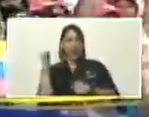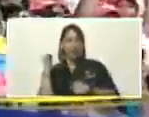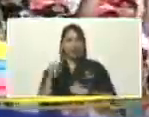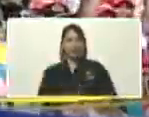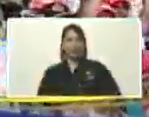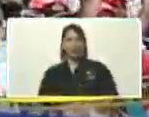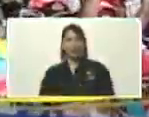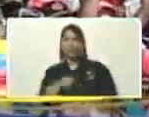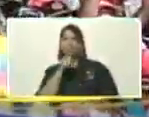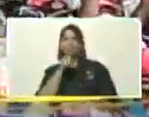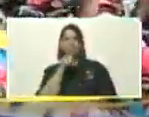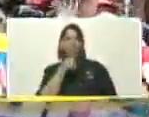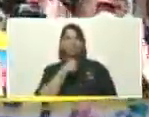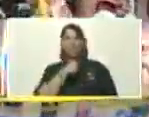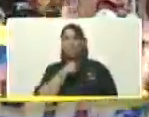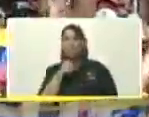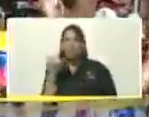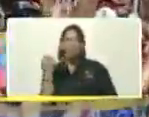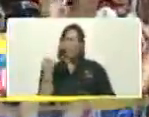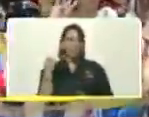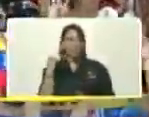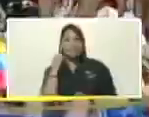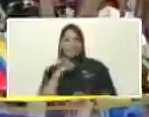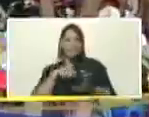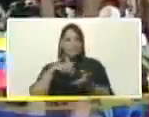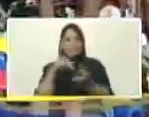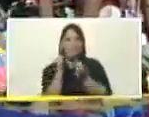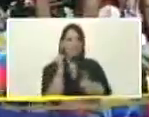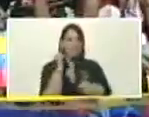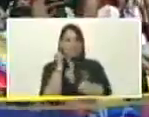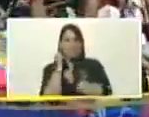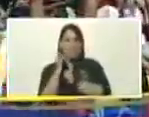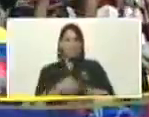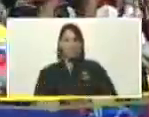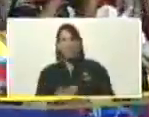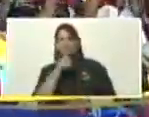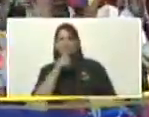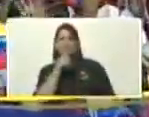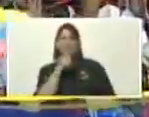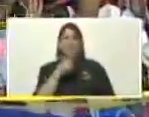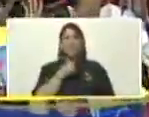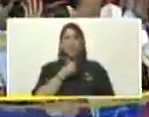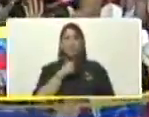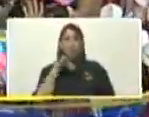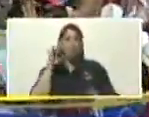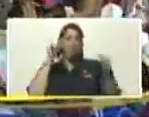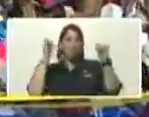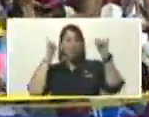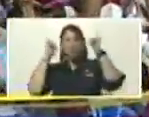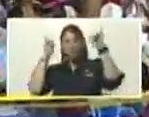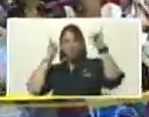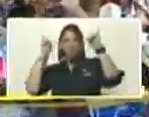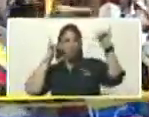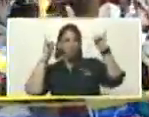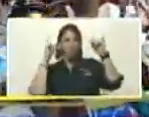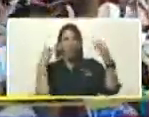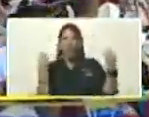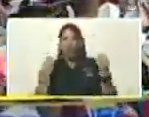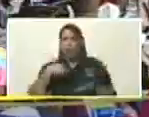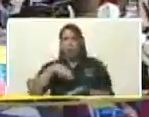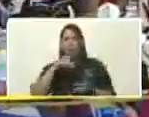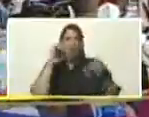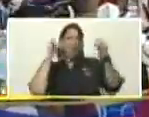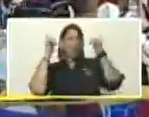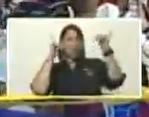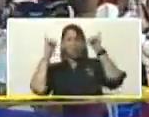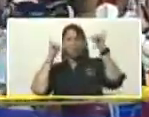¿A quién le gusta el merengue? ¿A quién le gusta el reggaetón? ¿Cómo se baila el reggaetón,